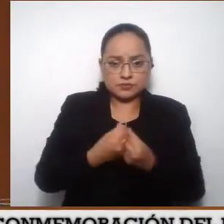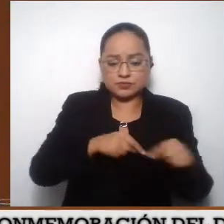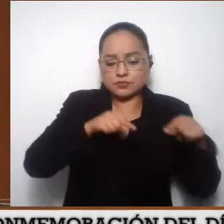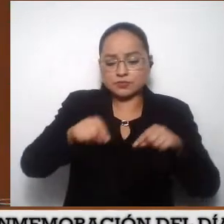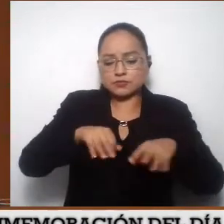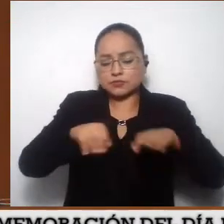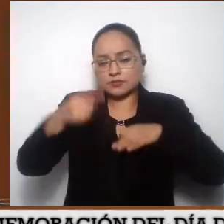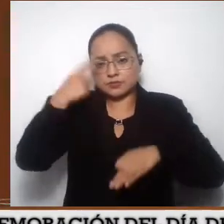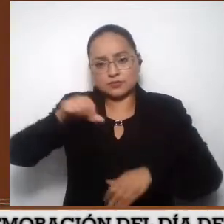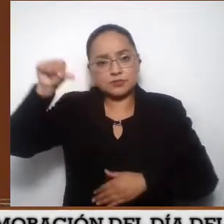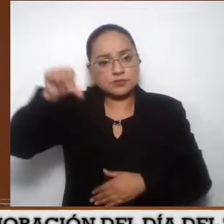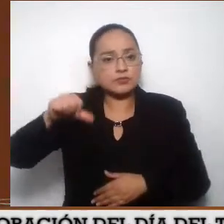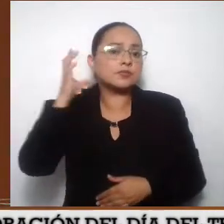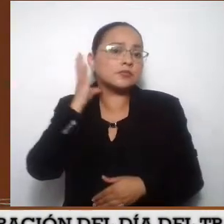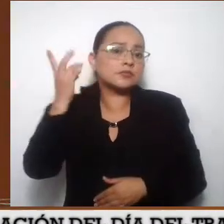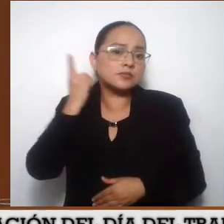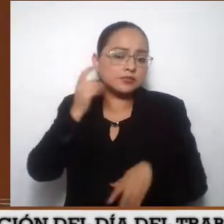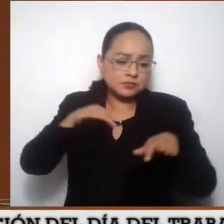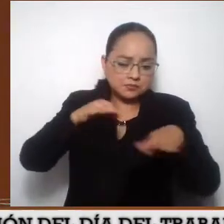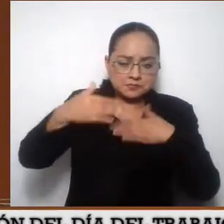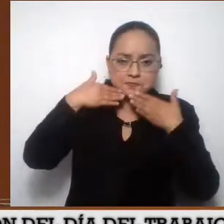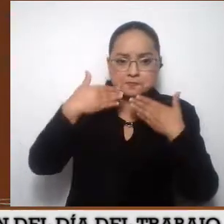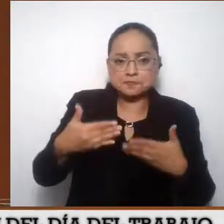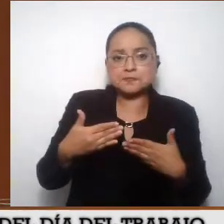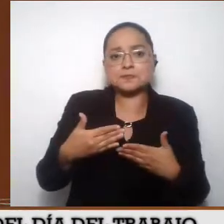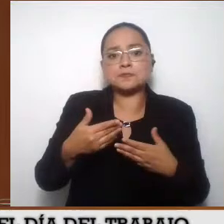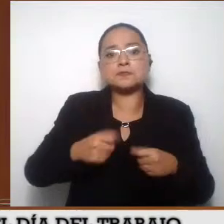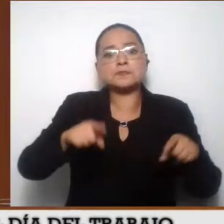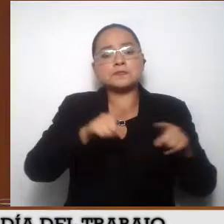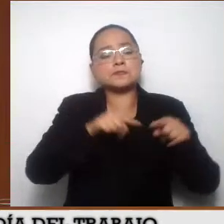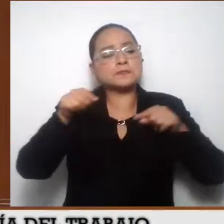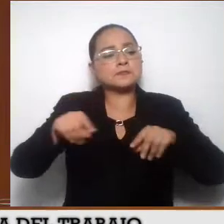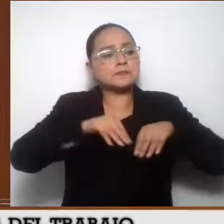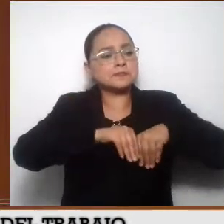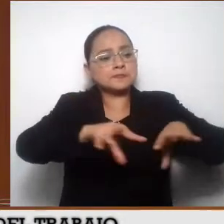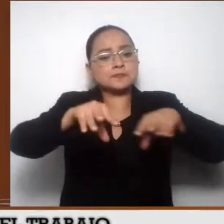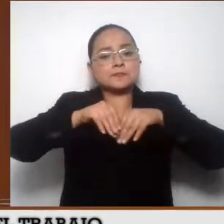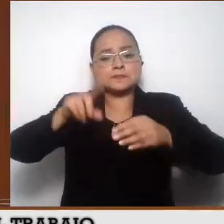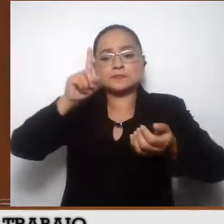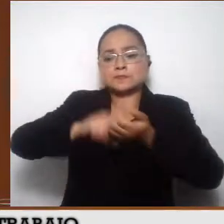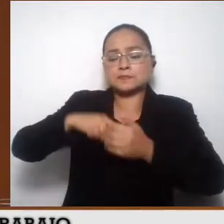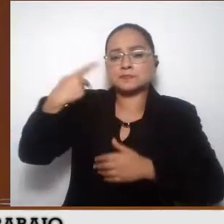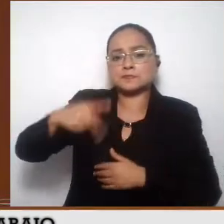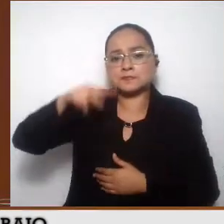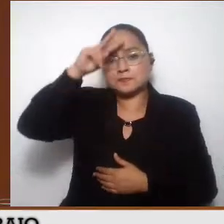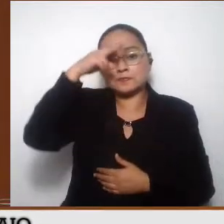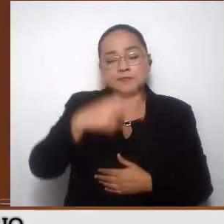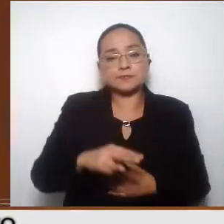Congreso funcione y sea posible llegar a todos los hogares de nuestro país.